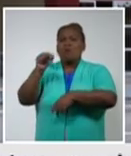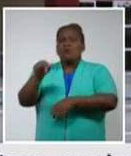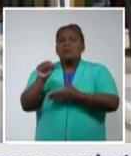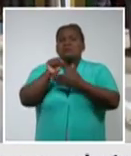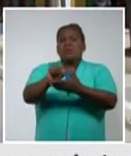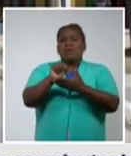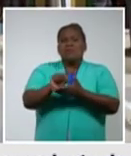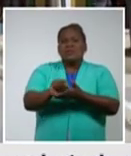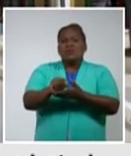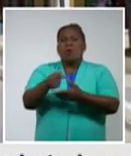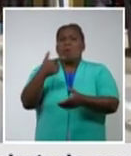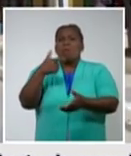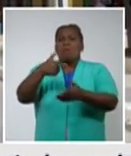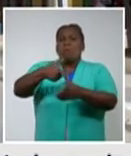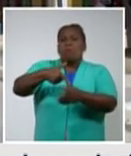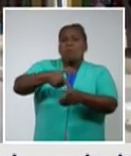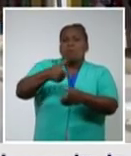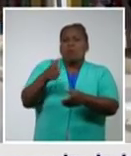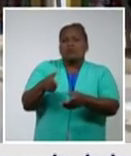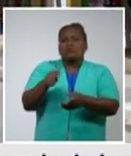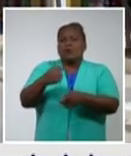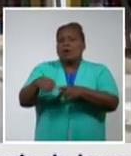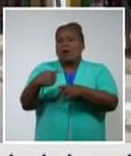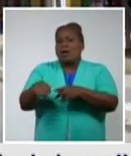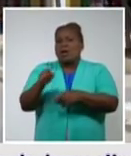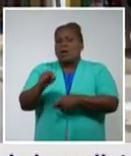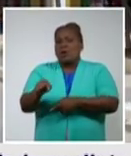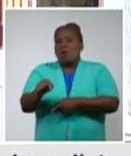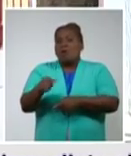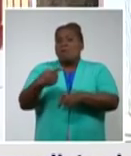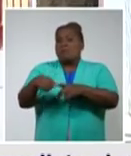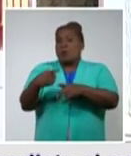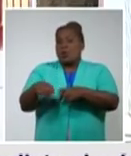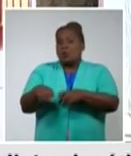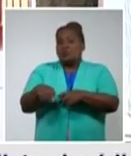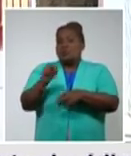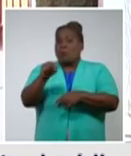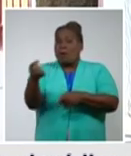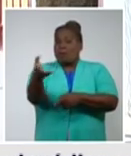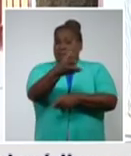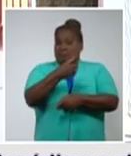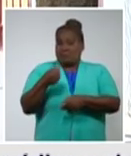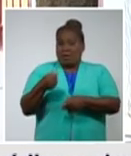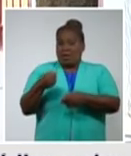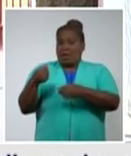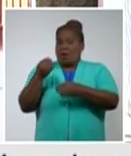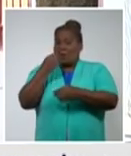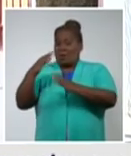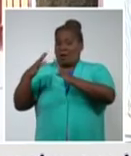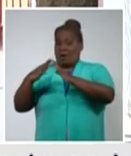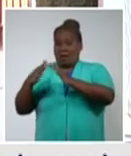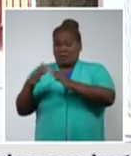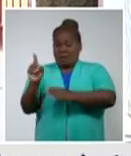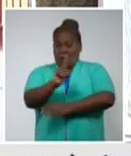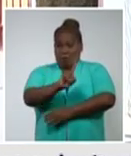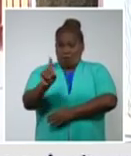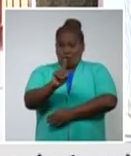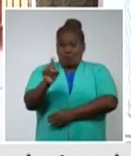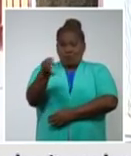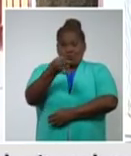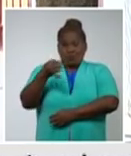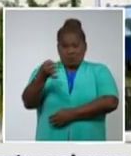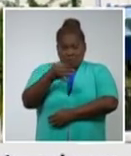cuenta propia que ofrecen productos para llevar hasta la 1 de la tarde. 11 municipios de Granma reportan casos activos